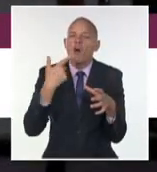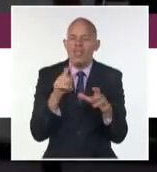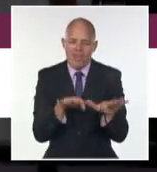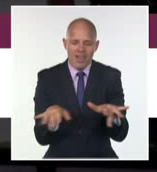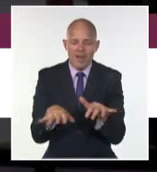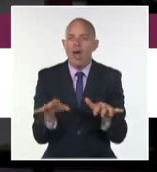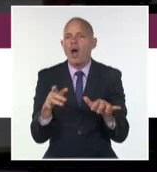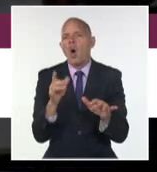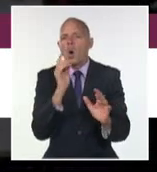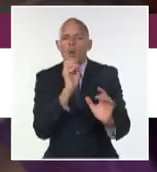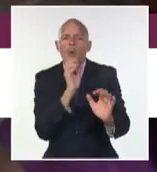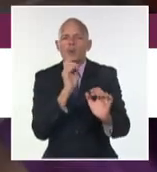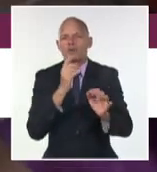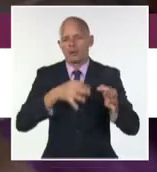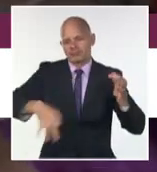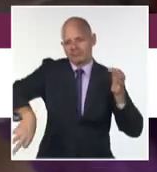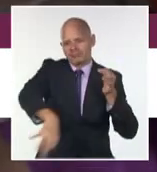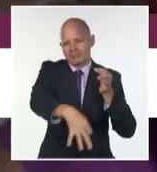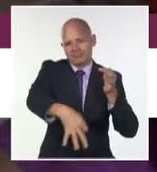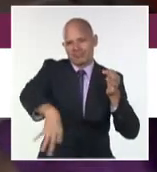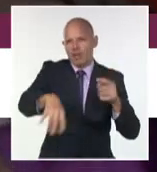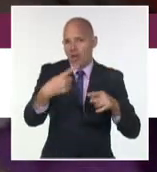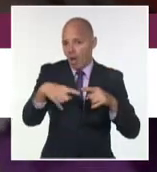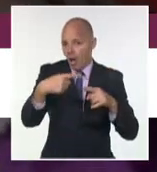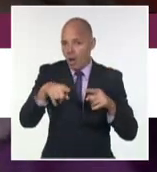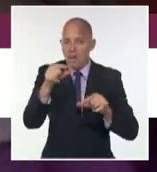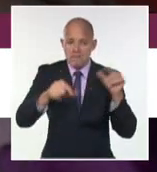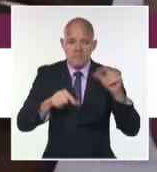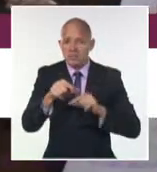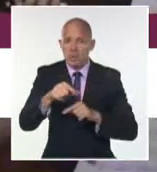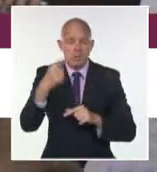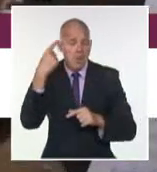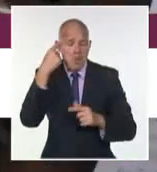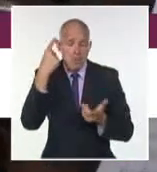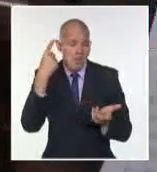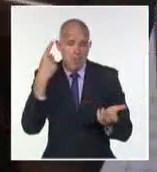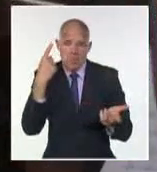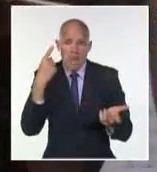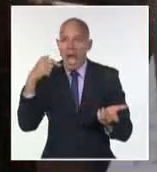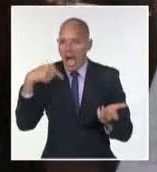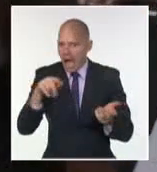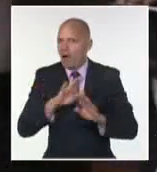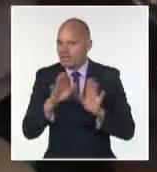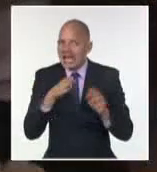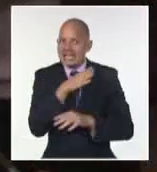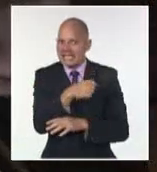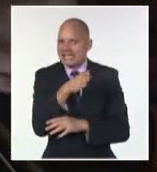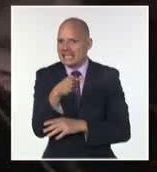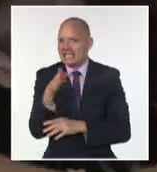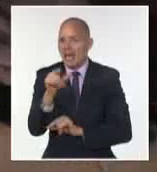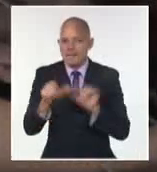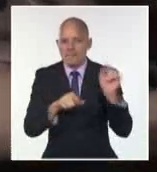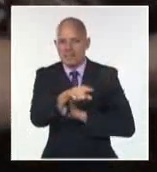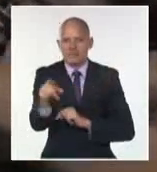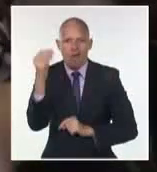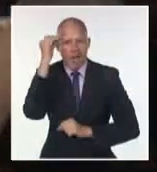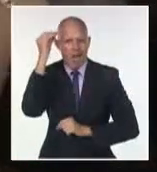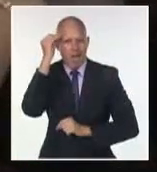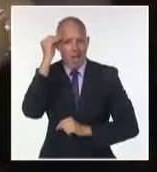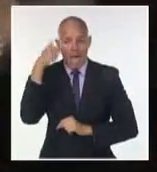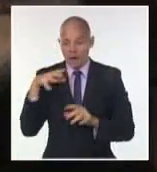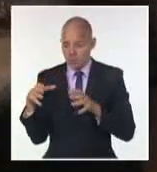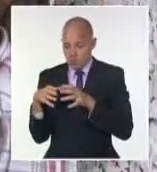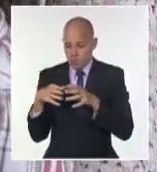y la representación de agrupaciones reconocidas de nuestro país, como la Orquesta de Cámara de La Habana, el Coro Nacional de Cuba, la